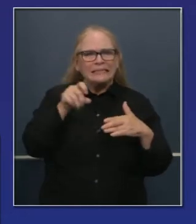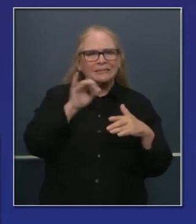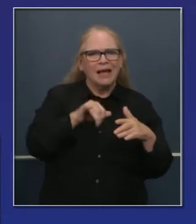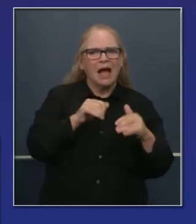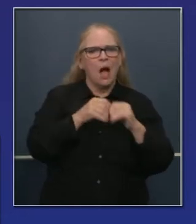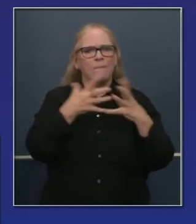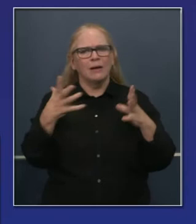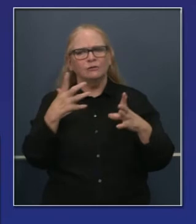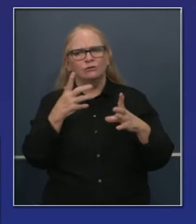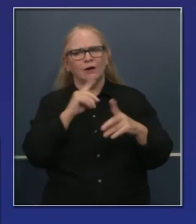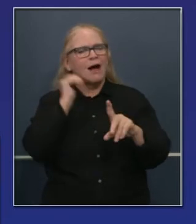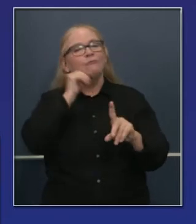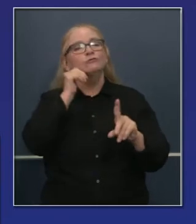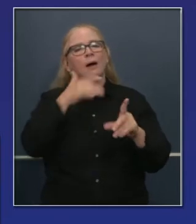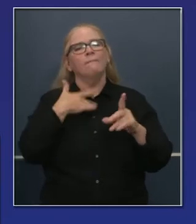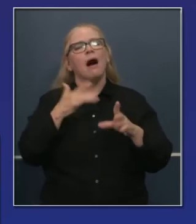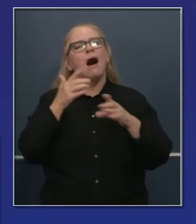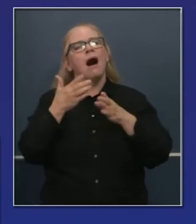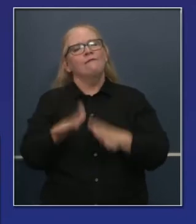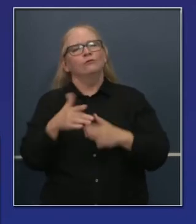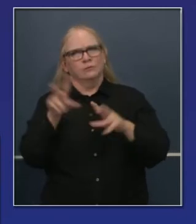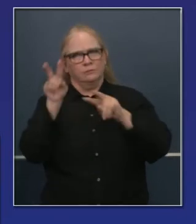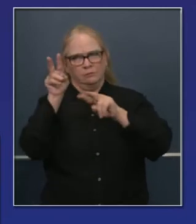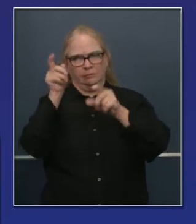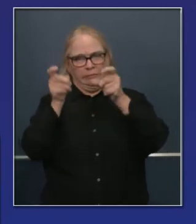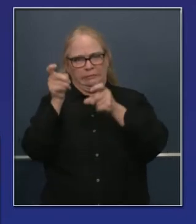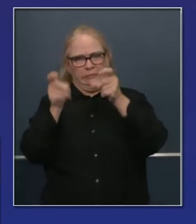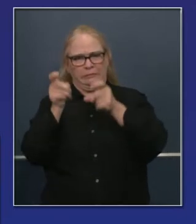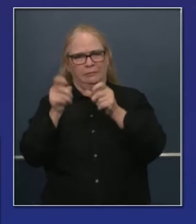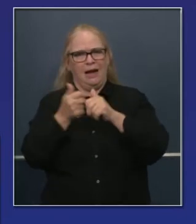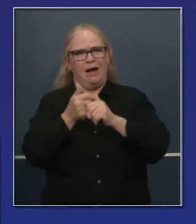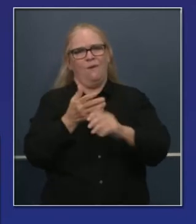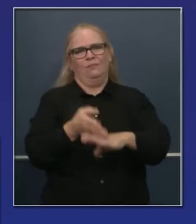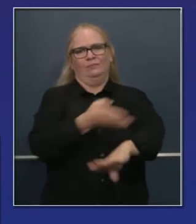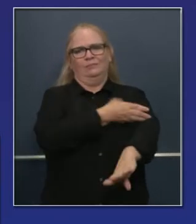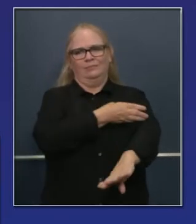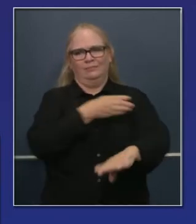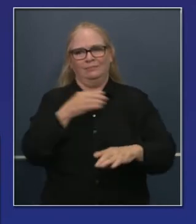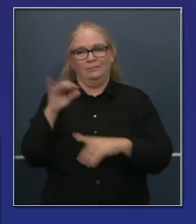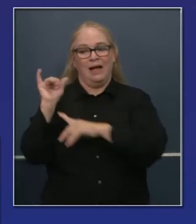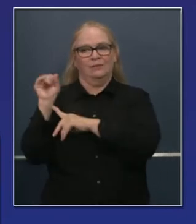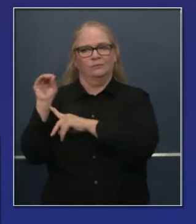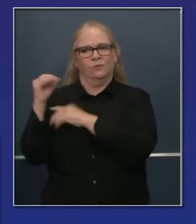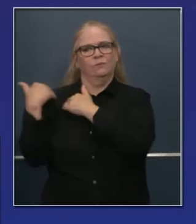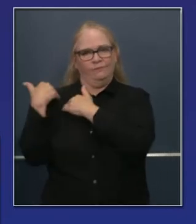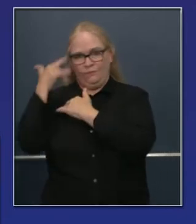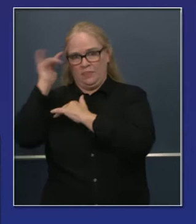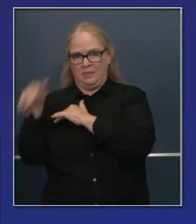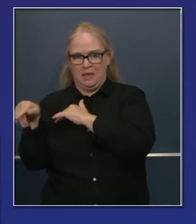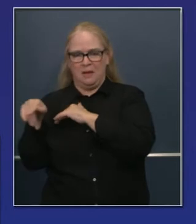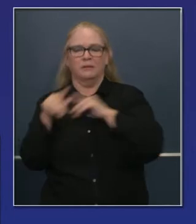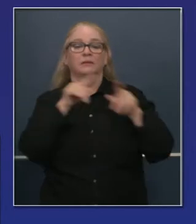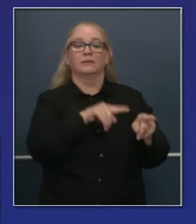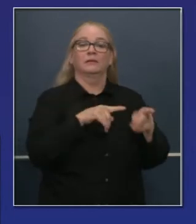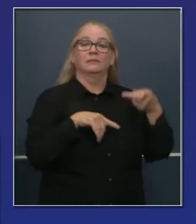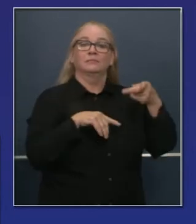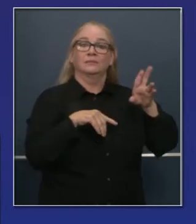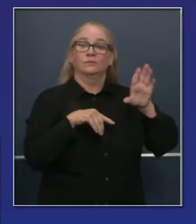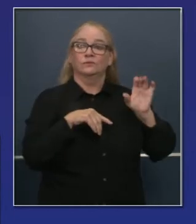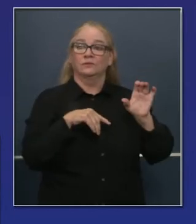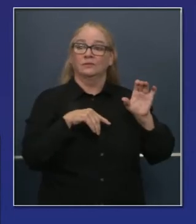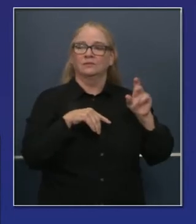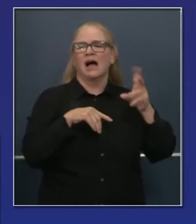expida en criterio necesario para poder cumplir con este pronóstico y el pcpe se concentra físicamente en la obtención